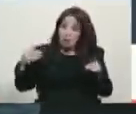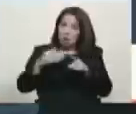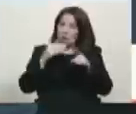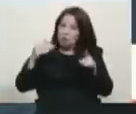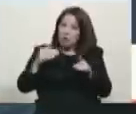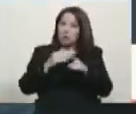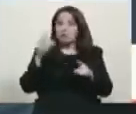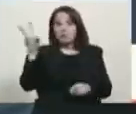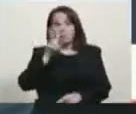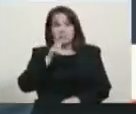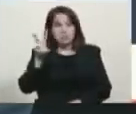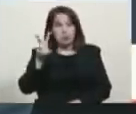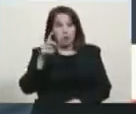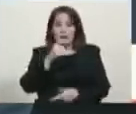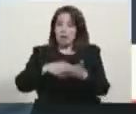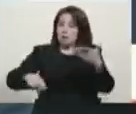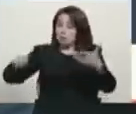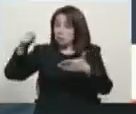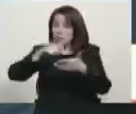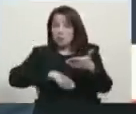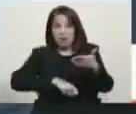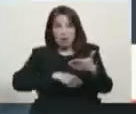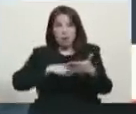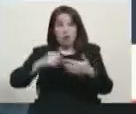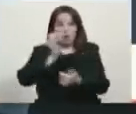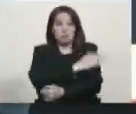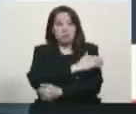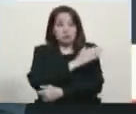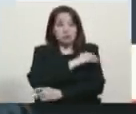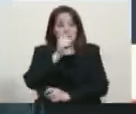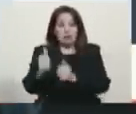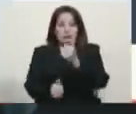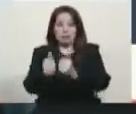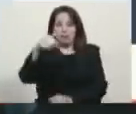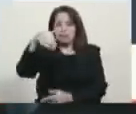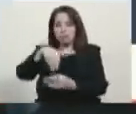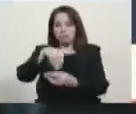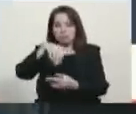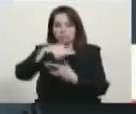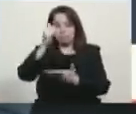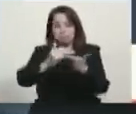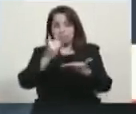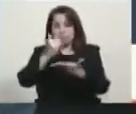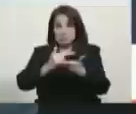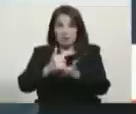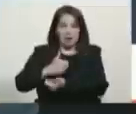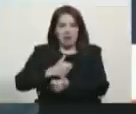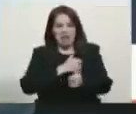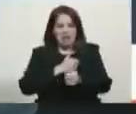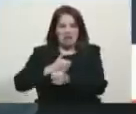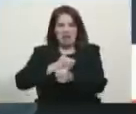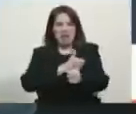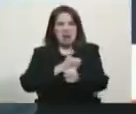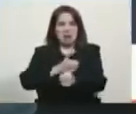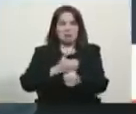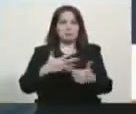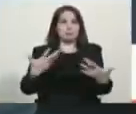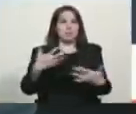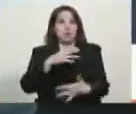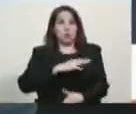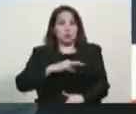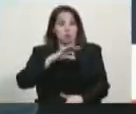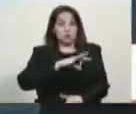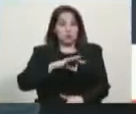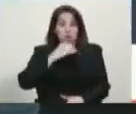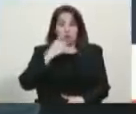Le prohibieron a la oposición inscribir candidatos. A uno por uno los persiguieron. A un señor llamado